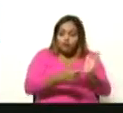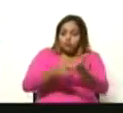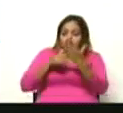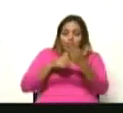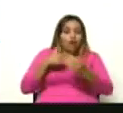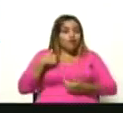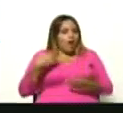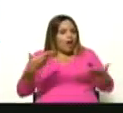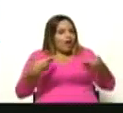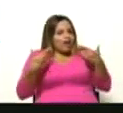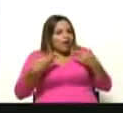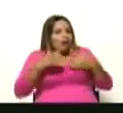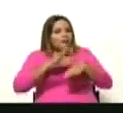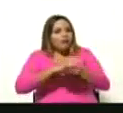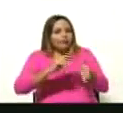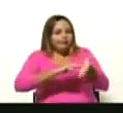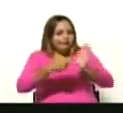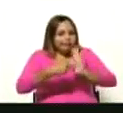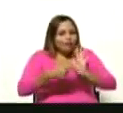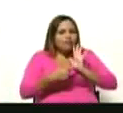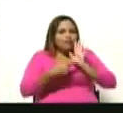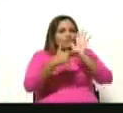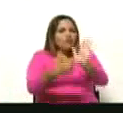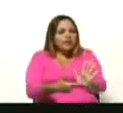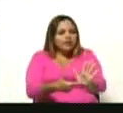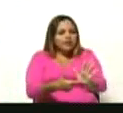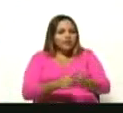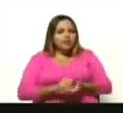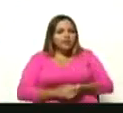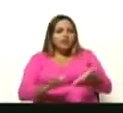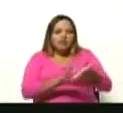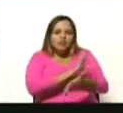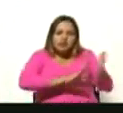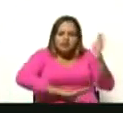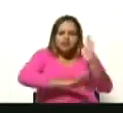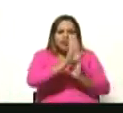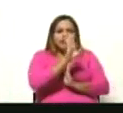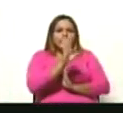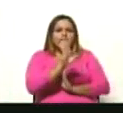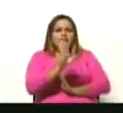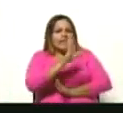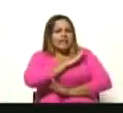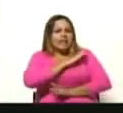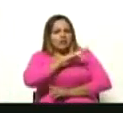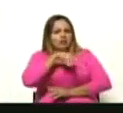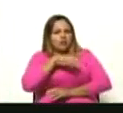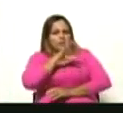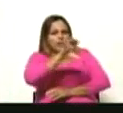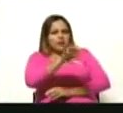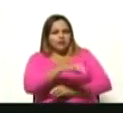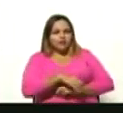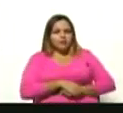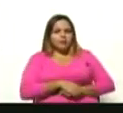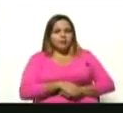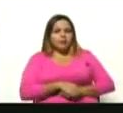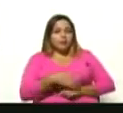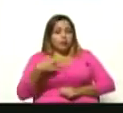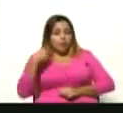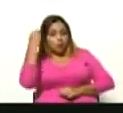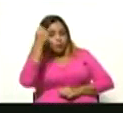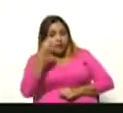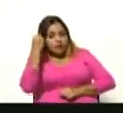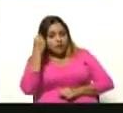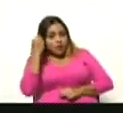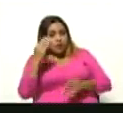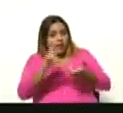alegría, porque es un significado y es una muestra del crecimiento que tiene nuestro país. Bueno, yo creo que en